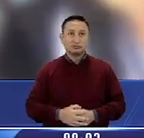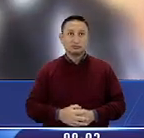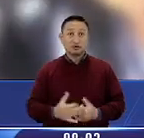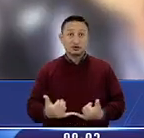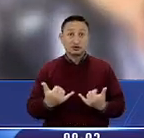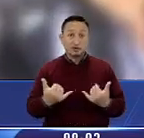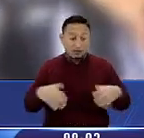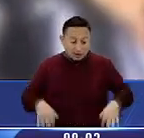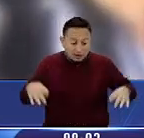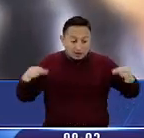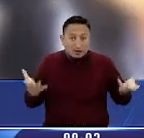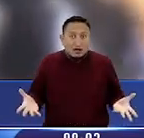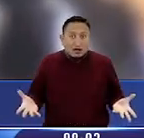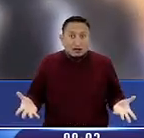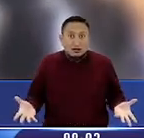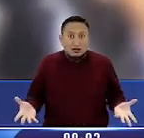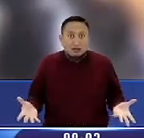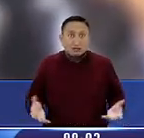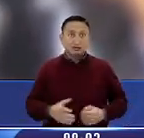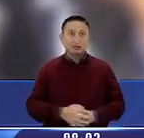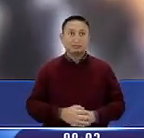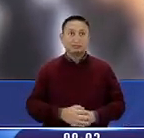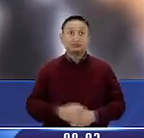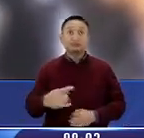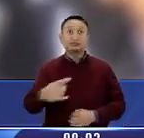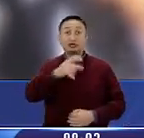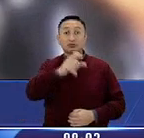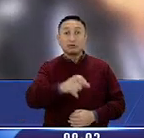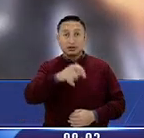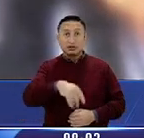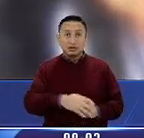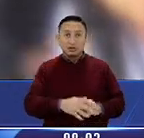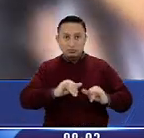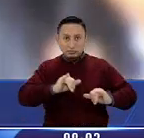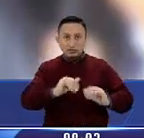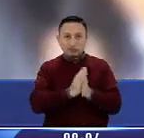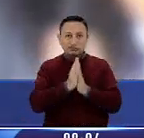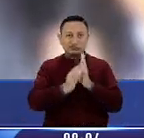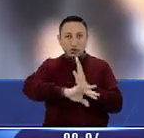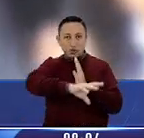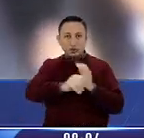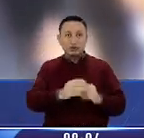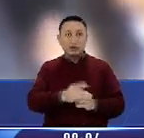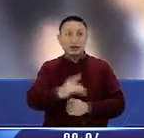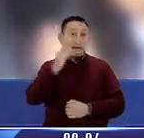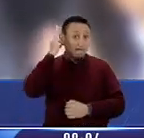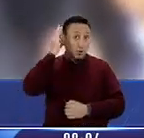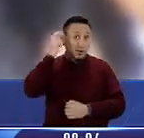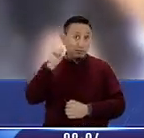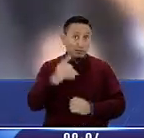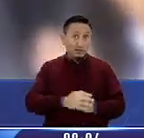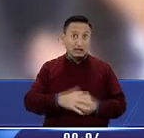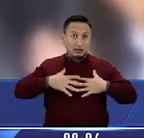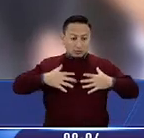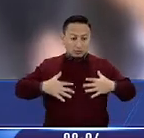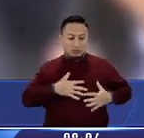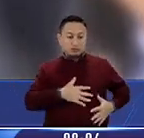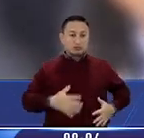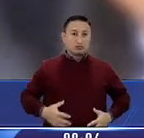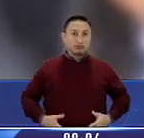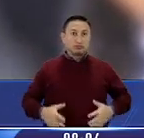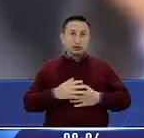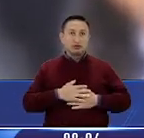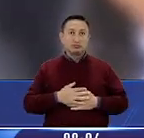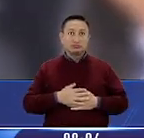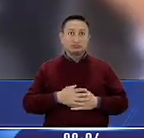más, exclaman los afectados, mientras los desconocidos continúan con el atraco. A la mujer de la primera fila la tocan por entre la ropa